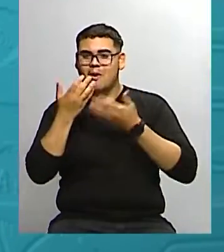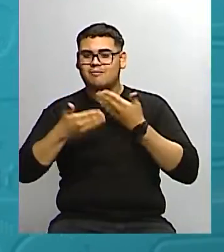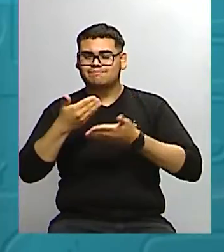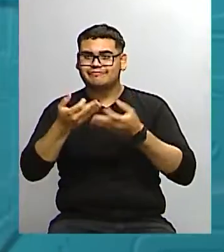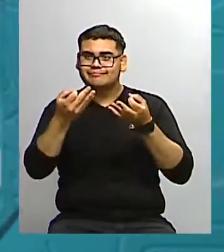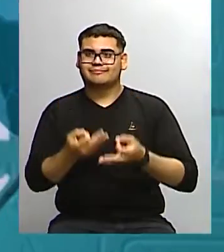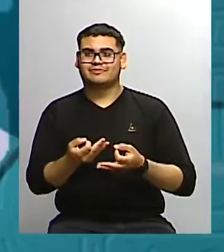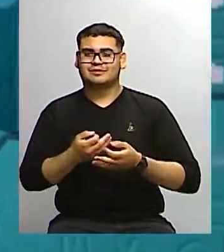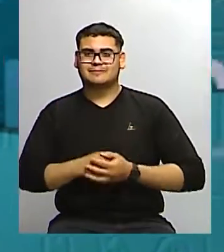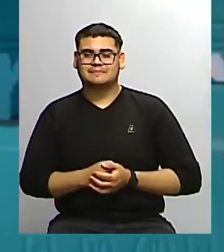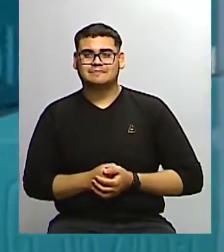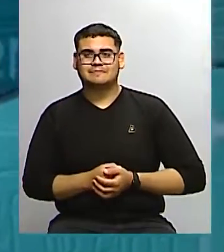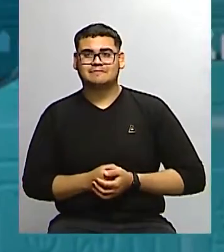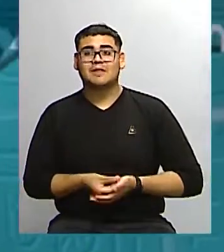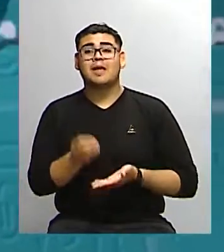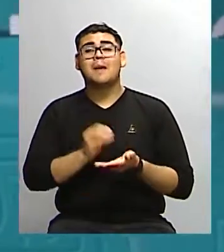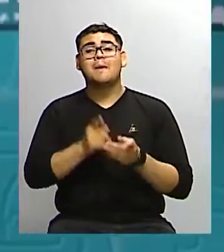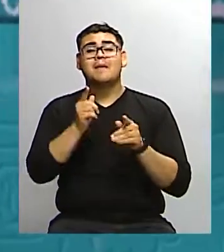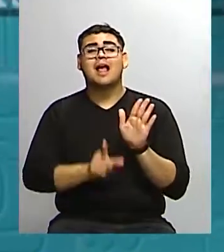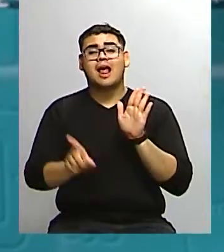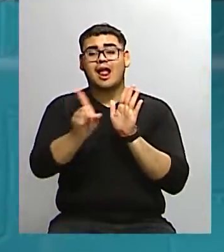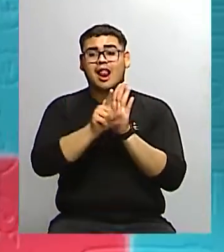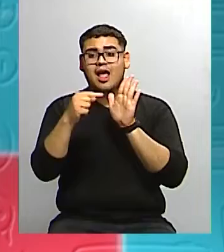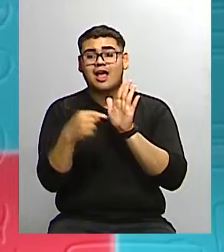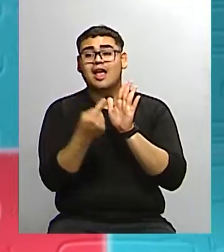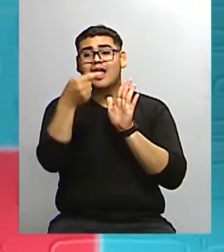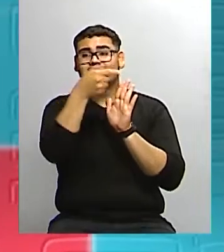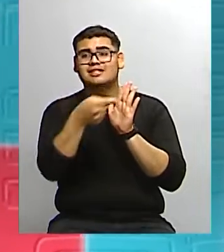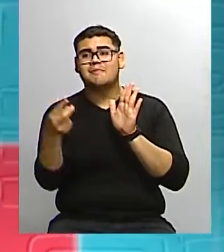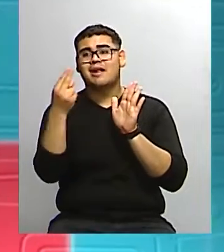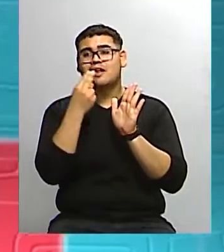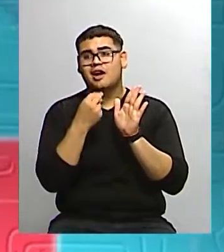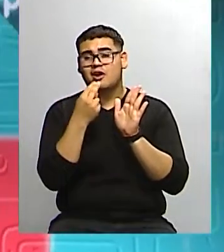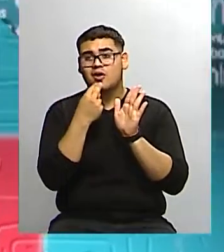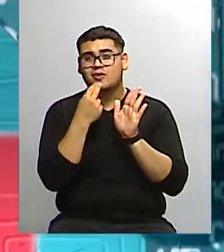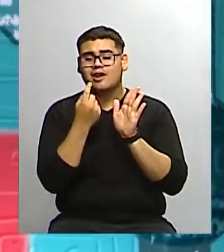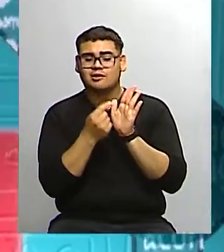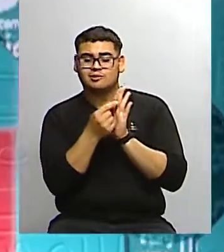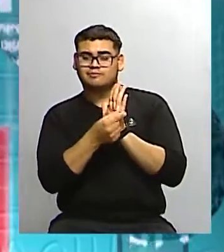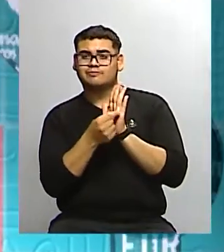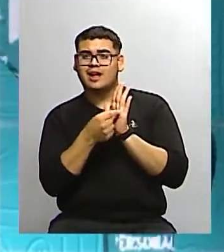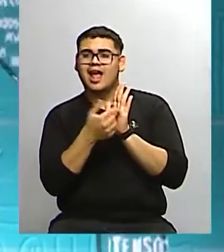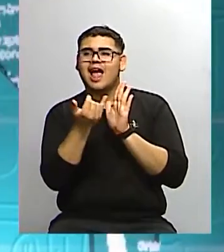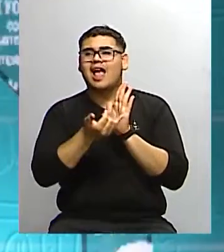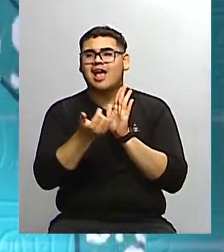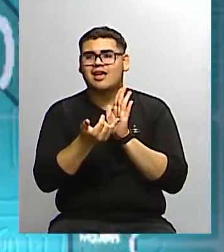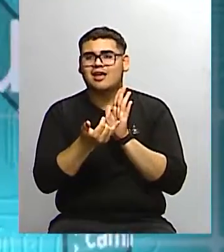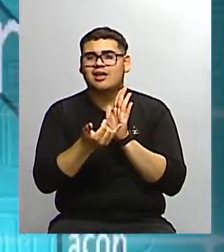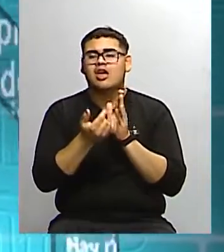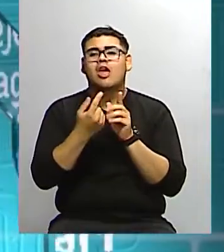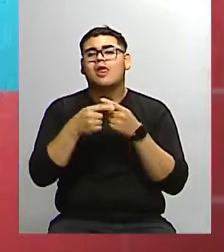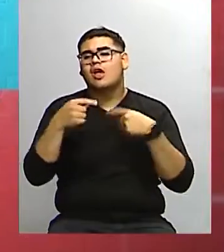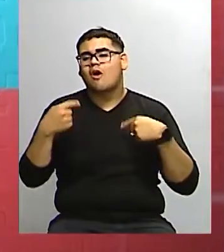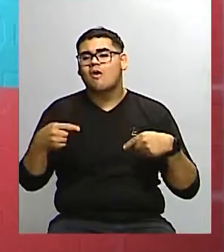dentro del articulado de la ley Semana Rosa, hay un espacio donde se abarca diferentes aspectos de